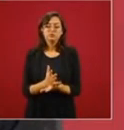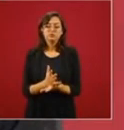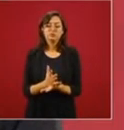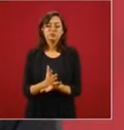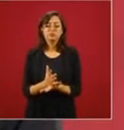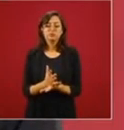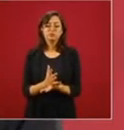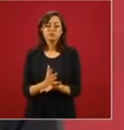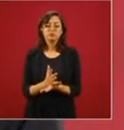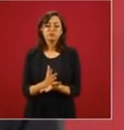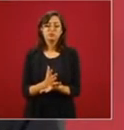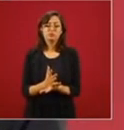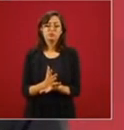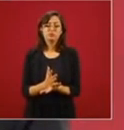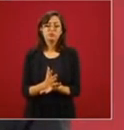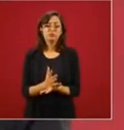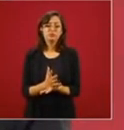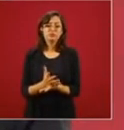que